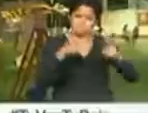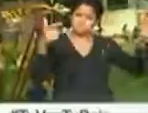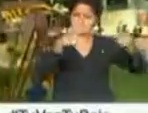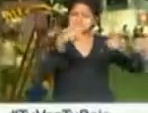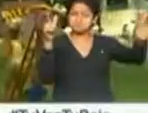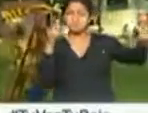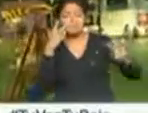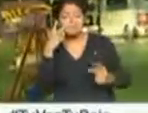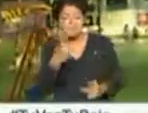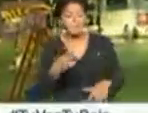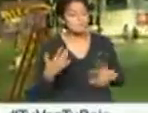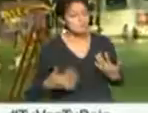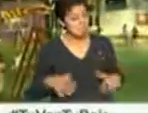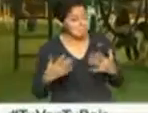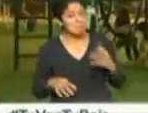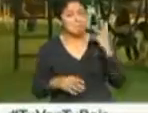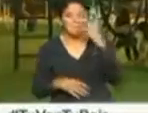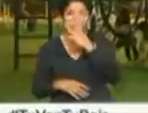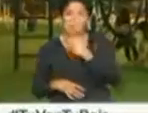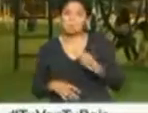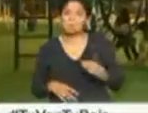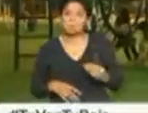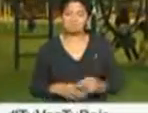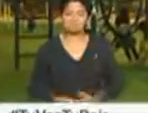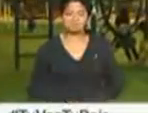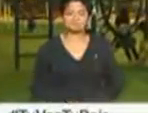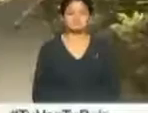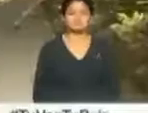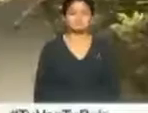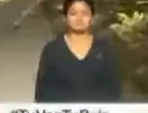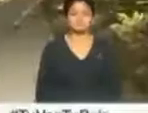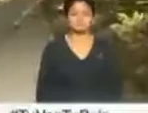de recuperación de los espacios públicos para la ciudadanía.